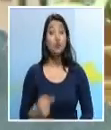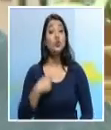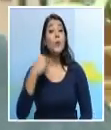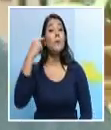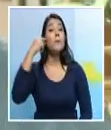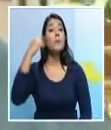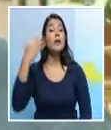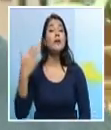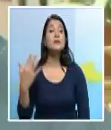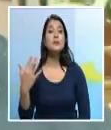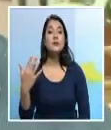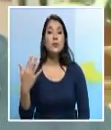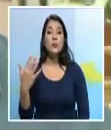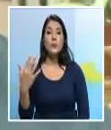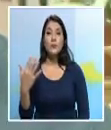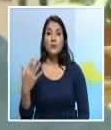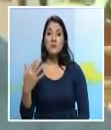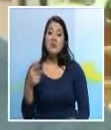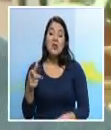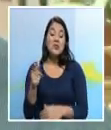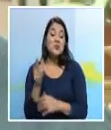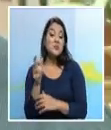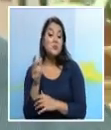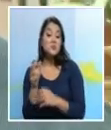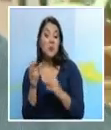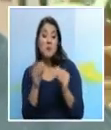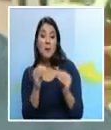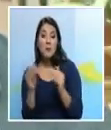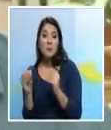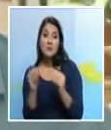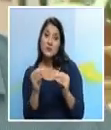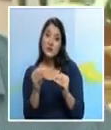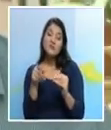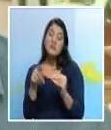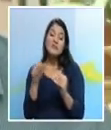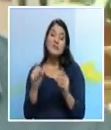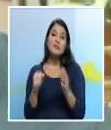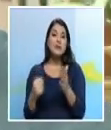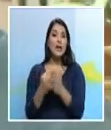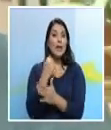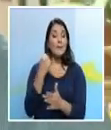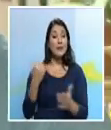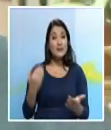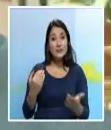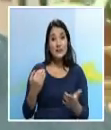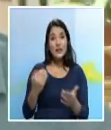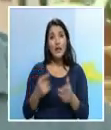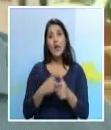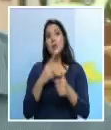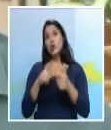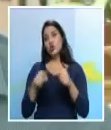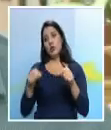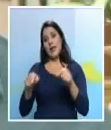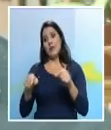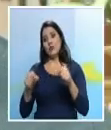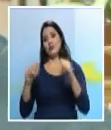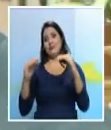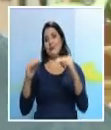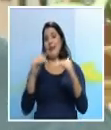pues, una conversación lamentable que maximizan, ¿verdad?,